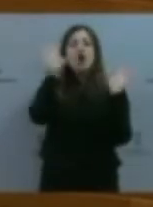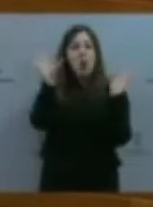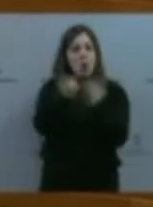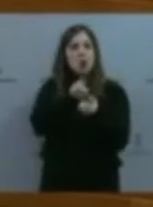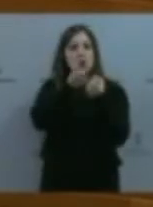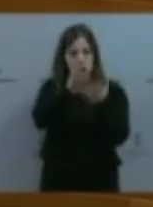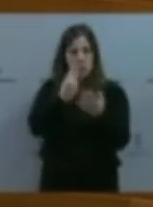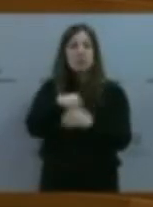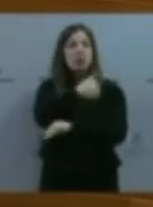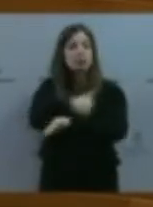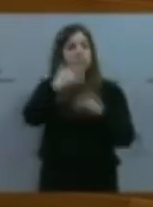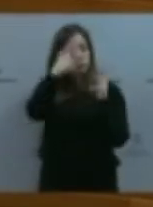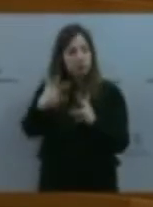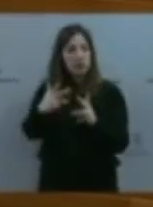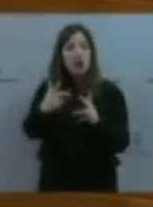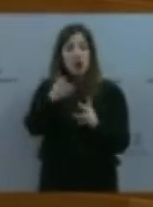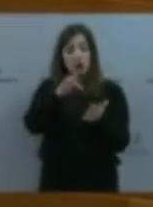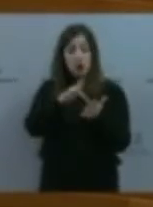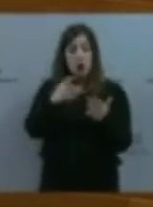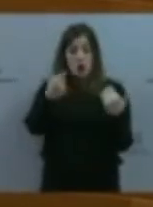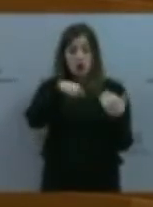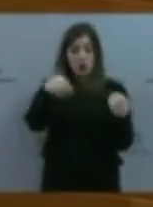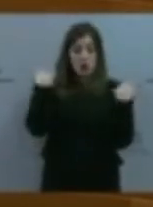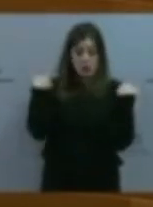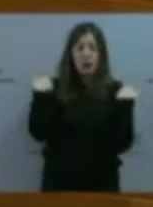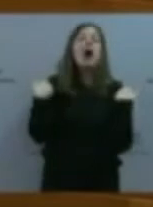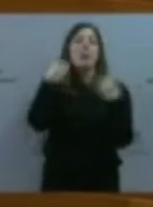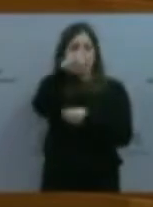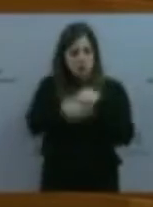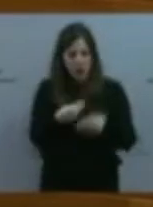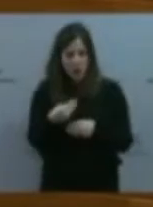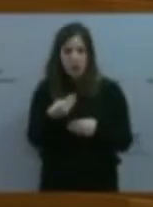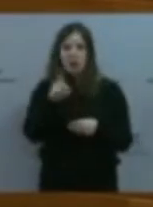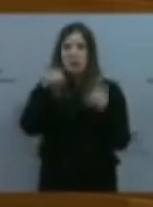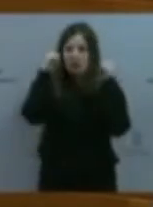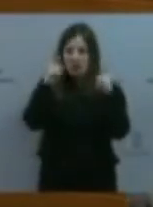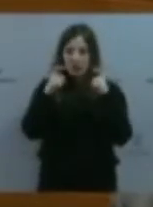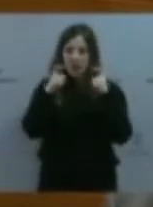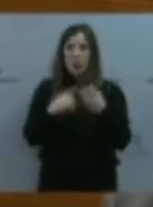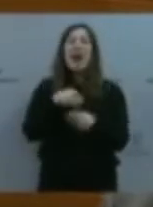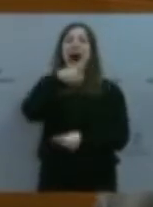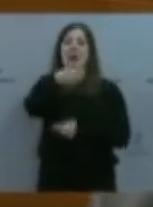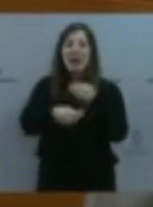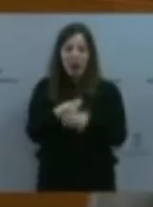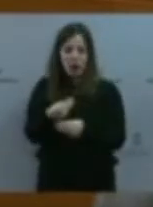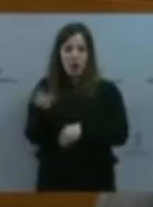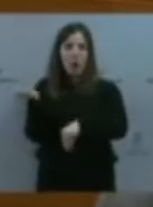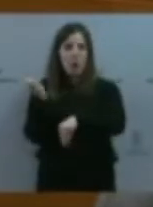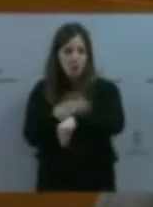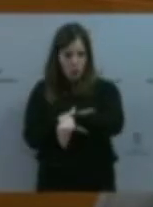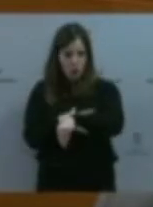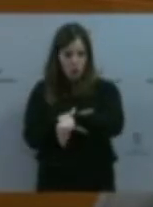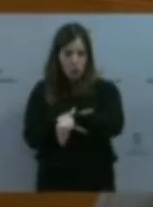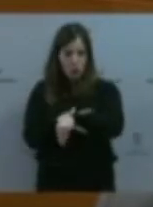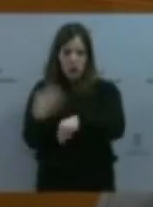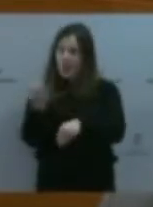aplicar, como no puede ser de otra manera. Vamos a intentar que la aplicación de los fondos sea ejemplar y responda a las necesidades, sobre todo del empleo, que es hacia donde van